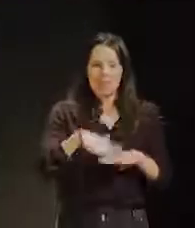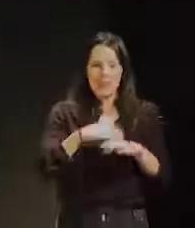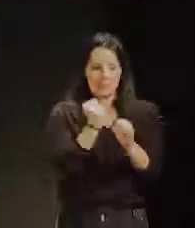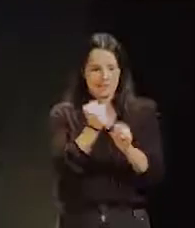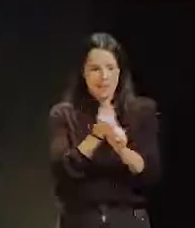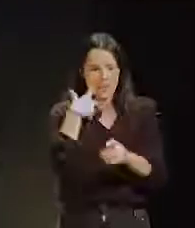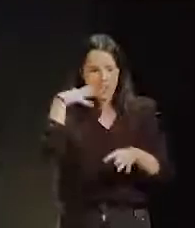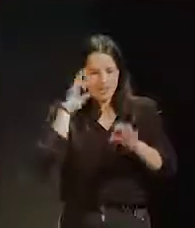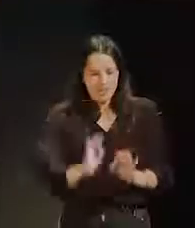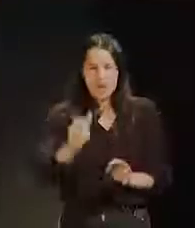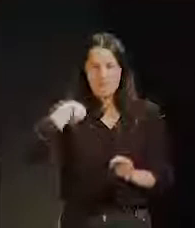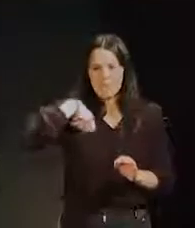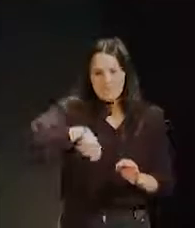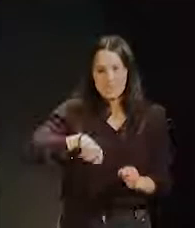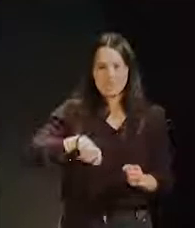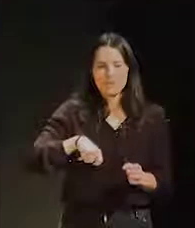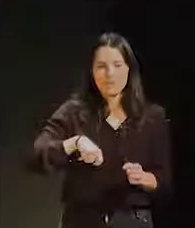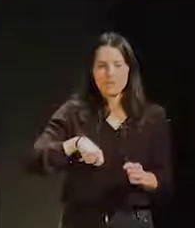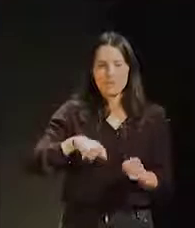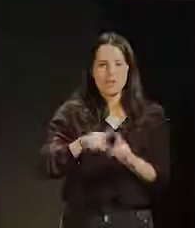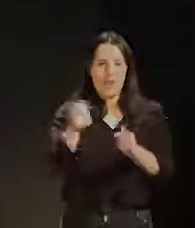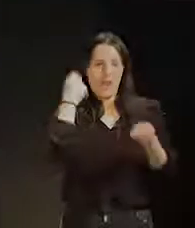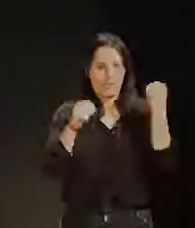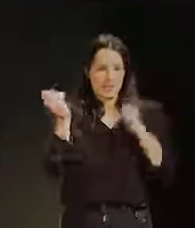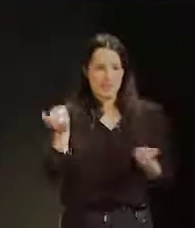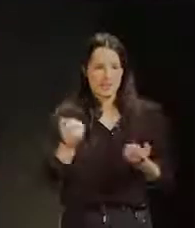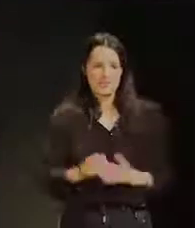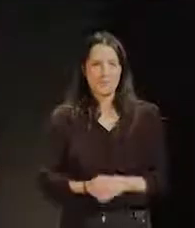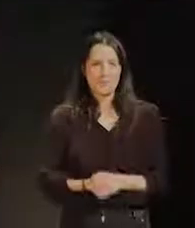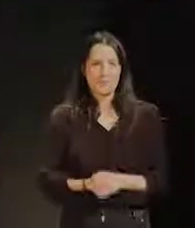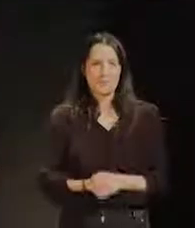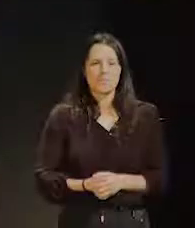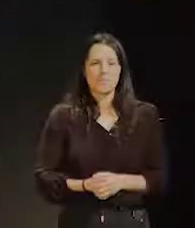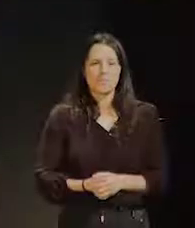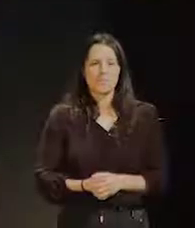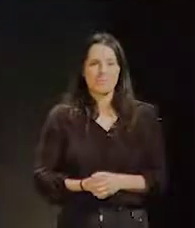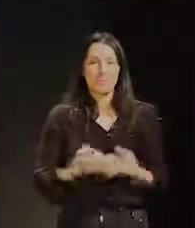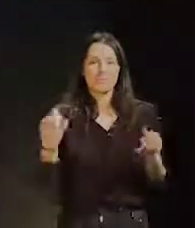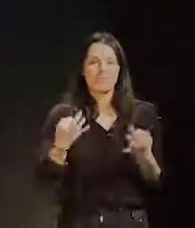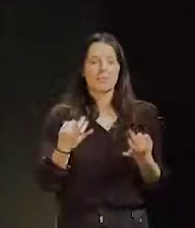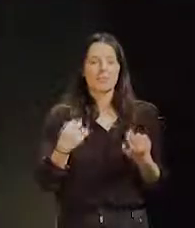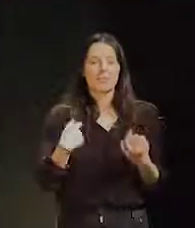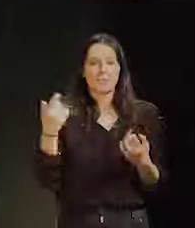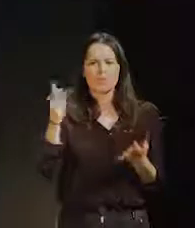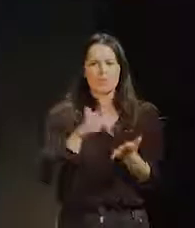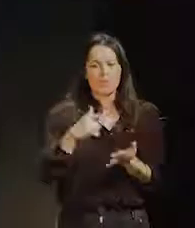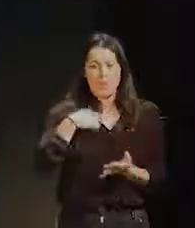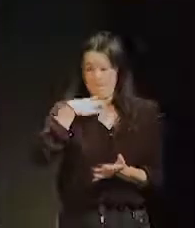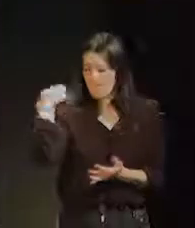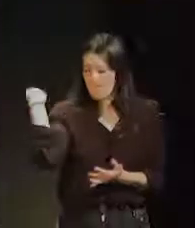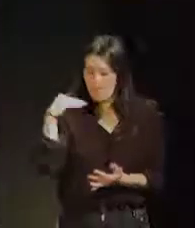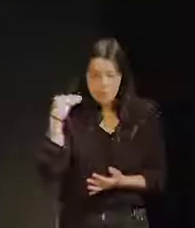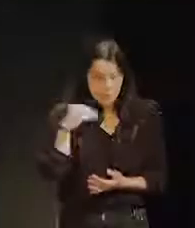realmente, profesionalmente, como actriz. Y ha pasado que he empezado muy joven,